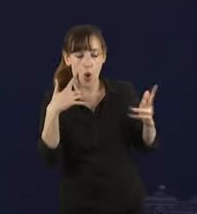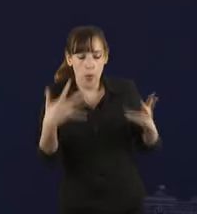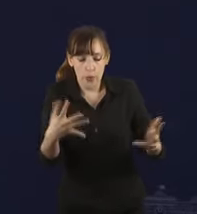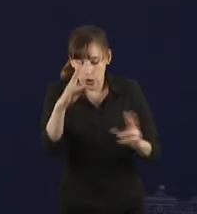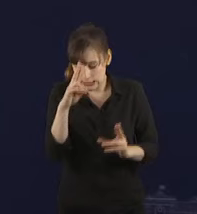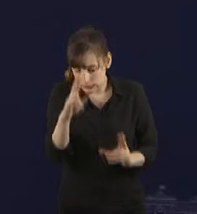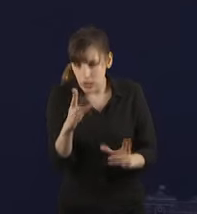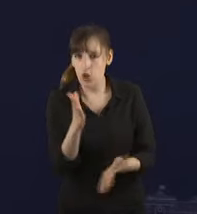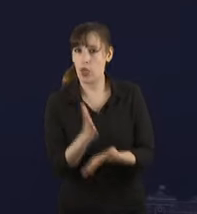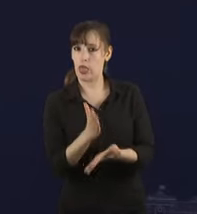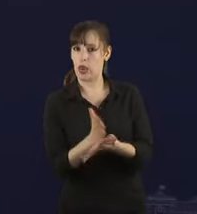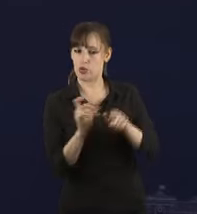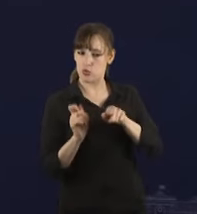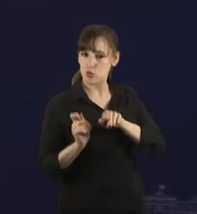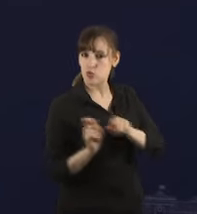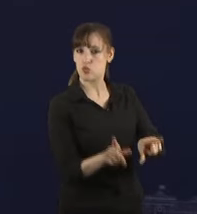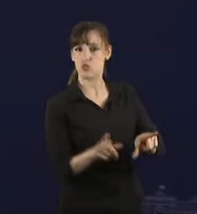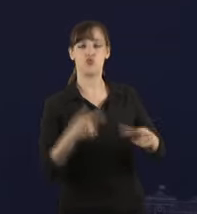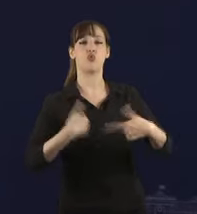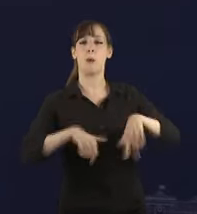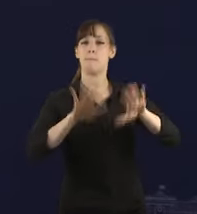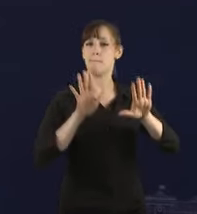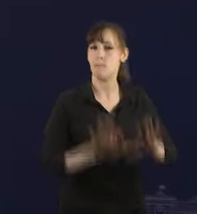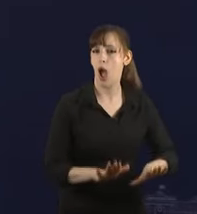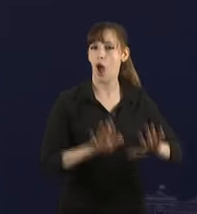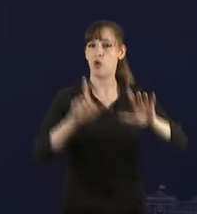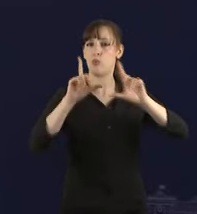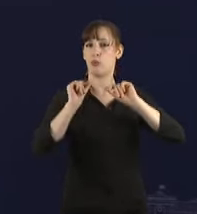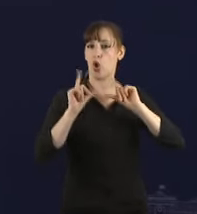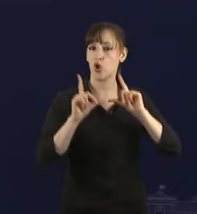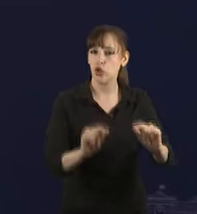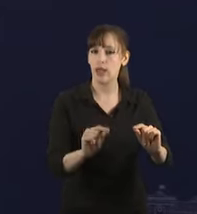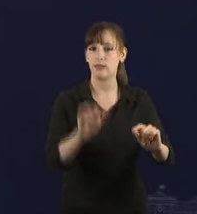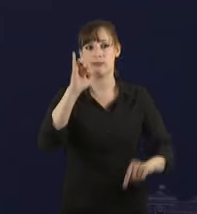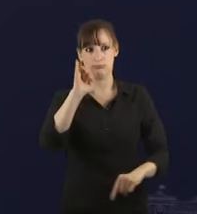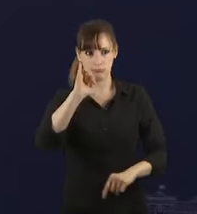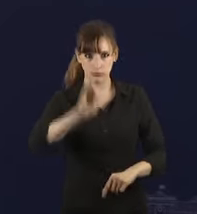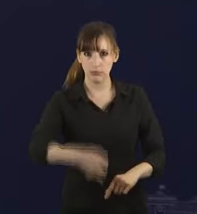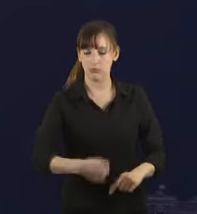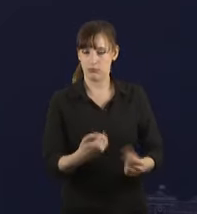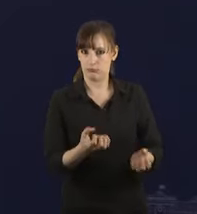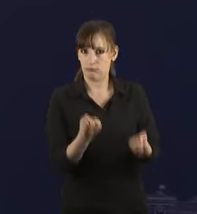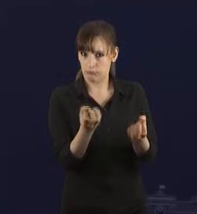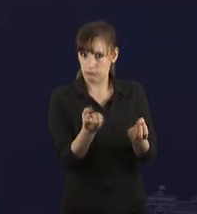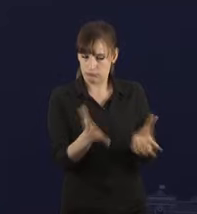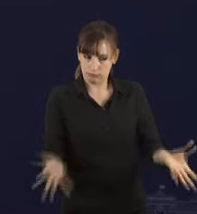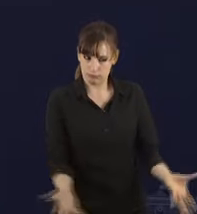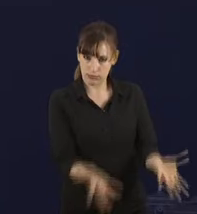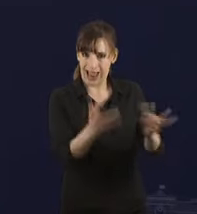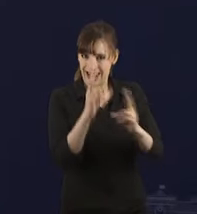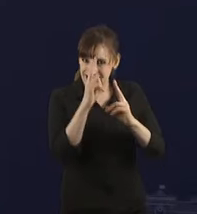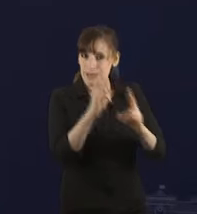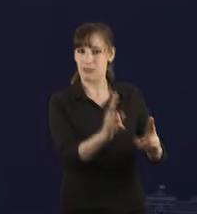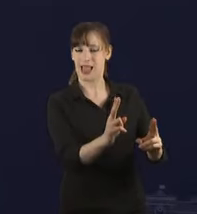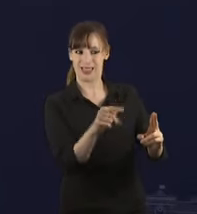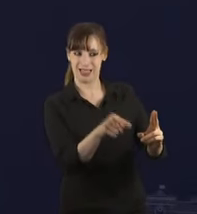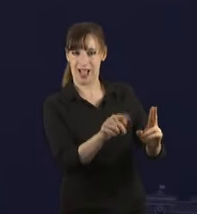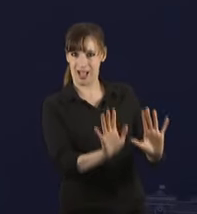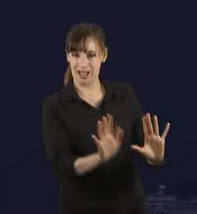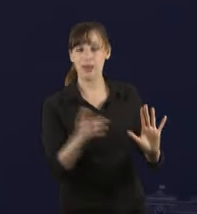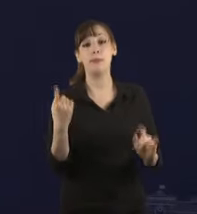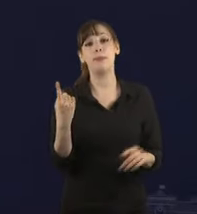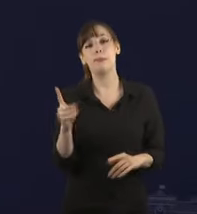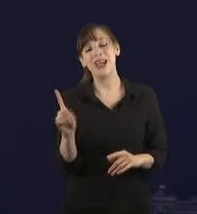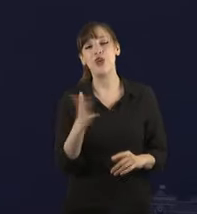manifestarse el derecho a parar y el derecho a quejarse de lo que crean conveniente pero a un no le queda la la